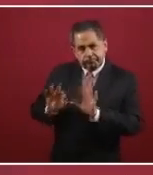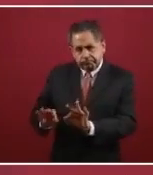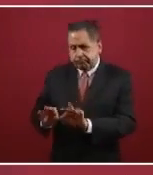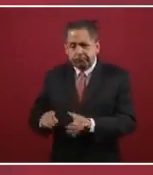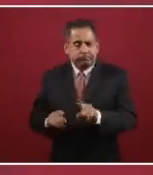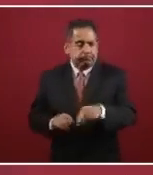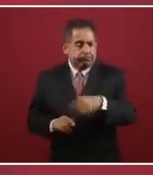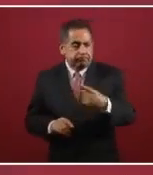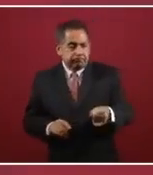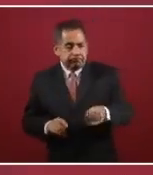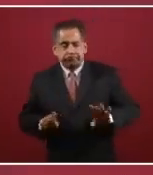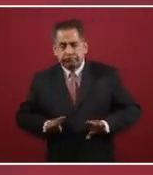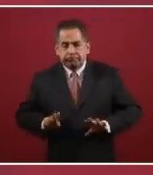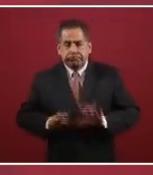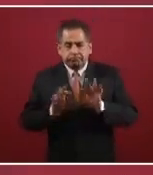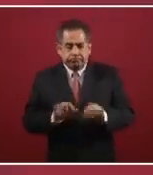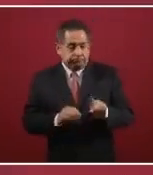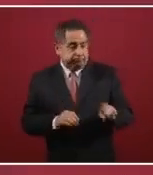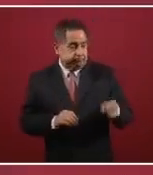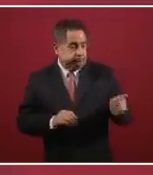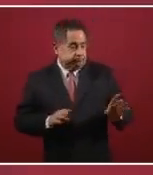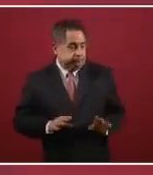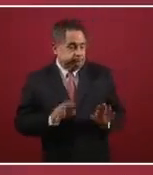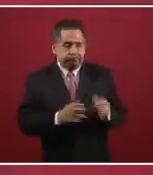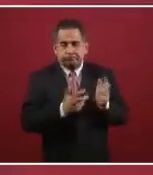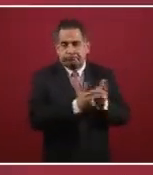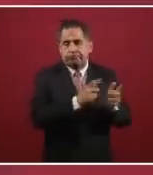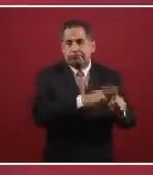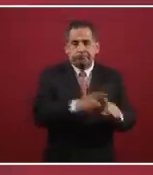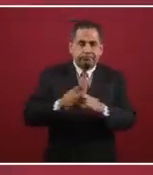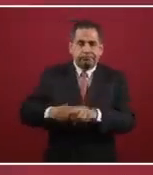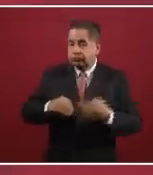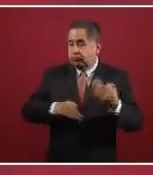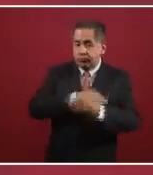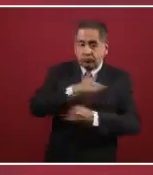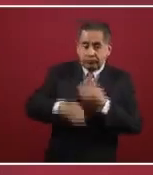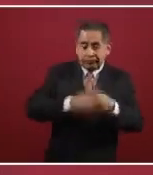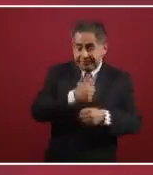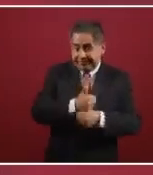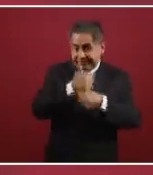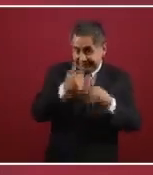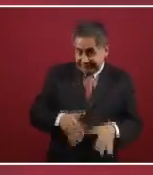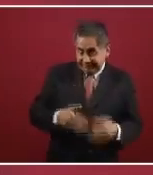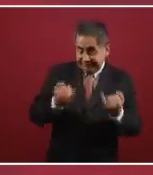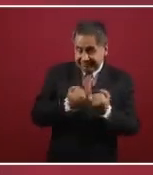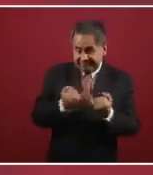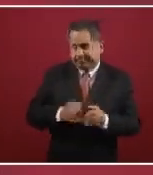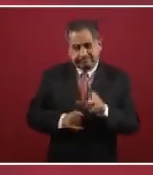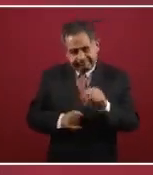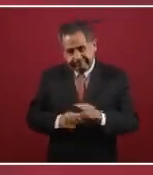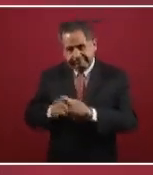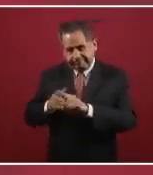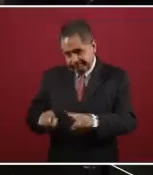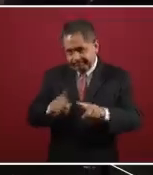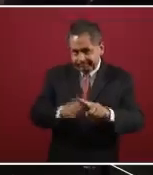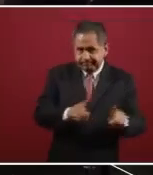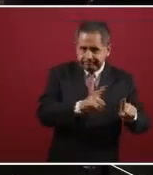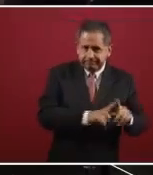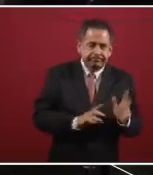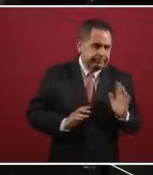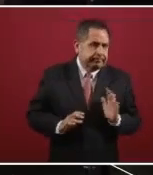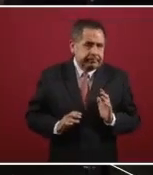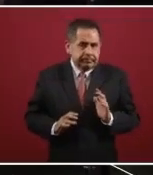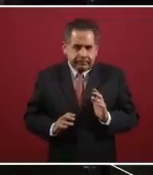supuesto, la preocupación de las víctimas, la diferenciación entre ellos, la vulnerabilidad de distintos grupos que están asociados a este tipo de